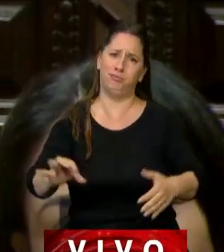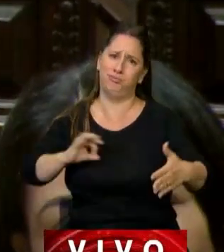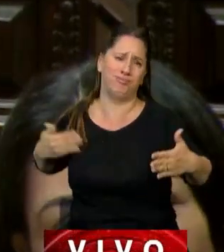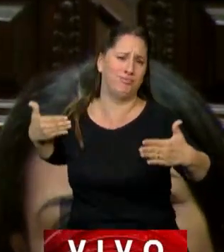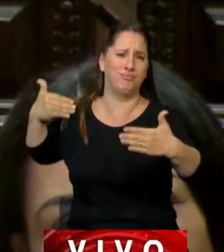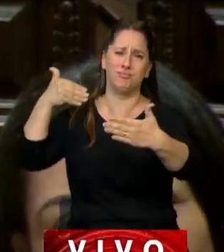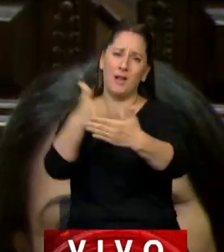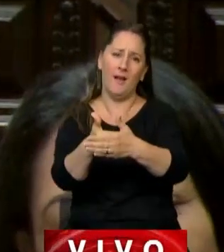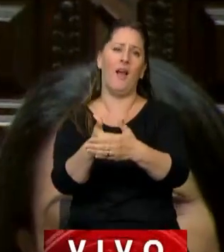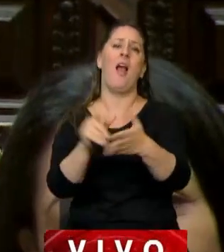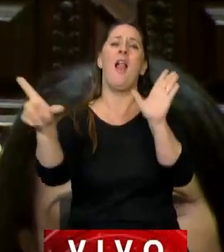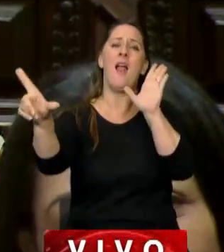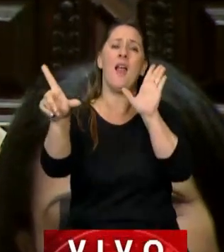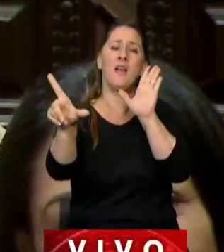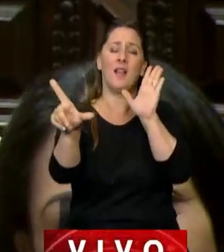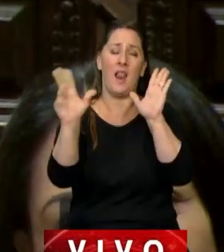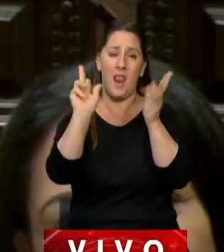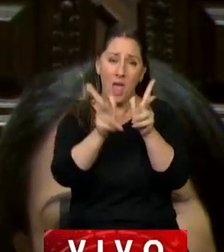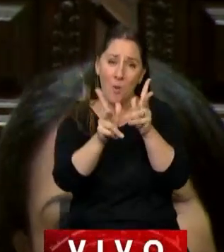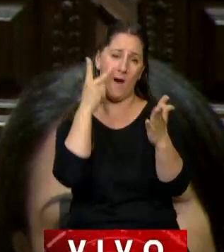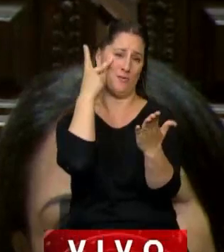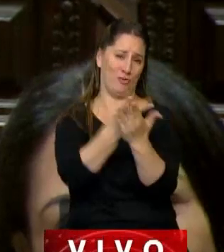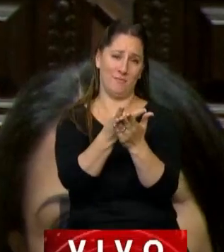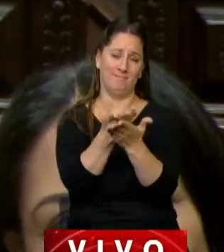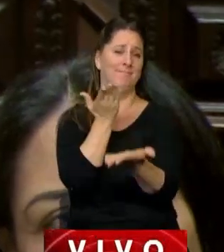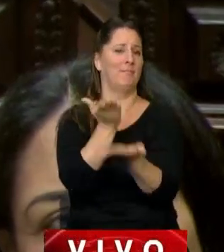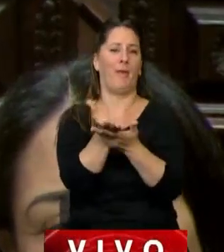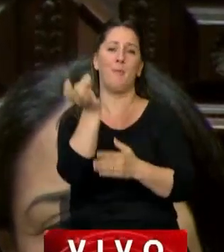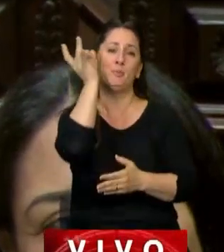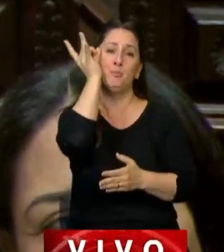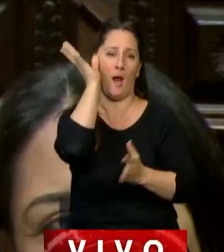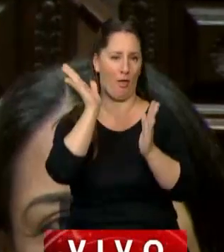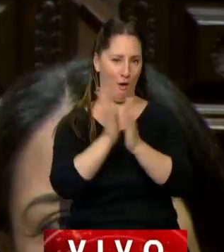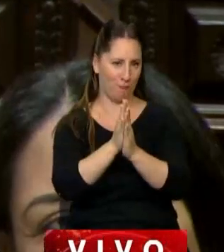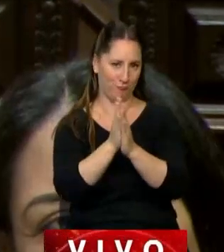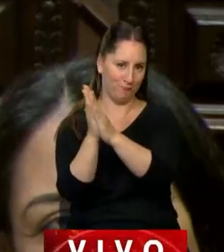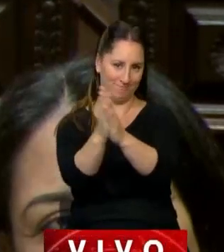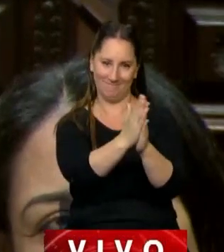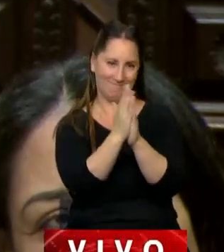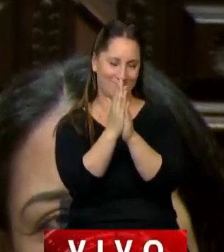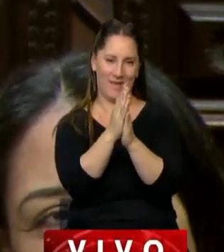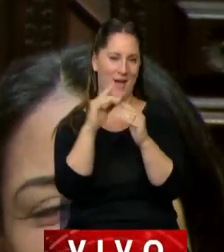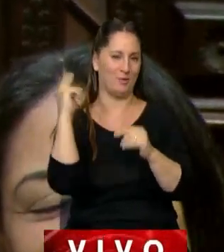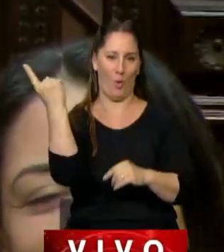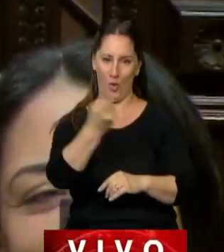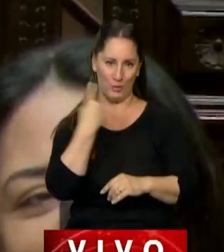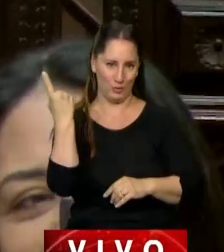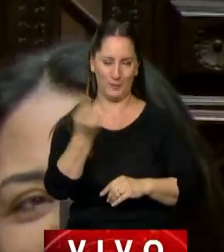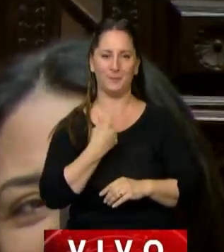que podamos reconocer su ley, su lengua. Así que perdón a todos ustedes.